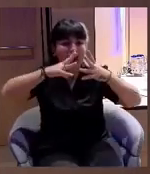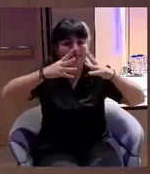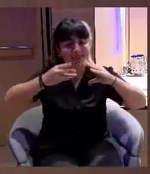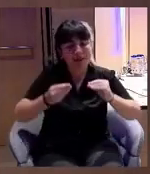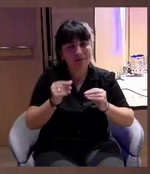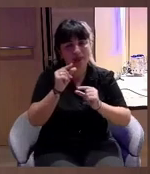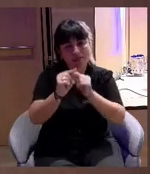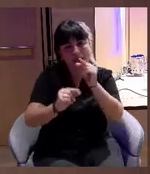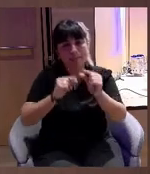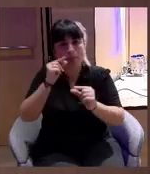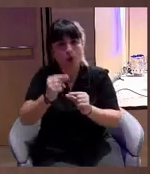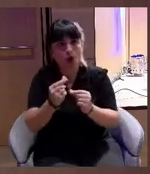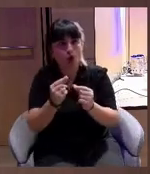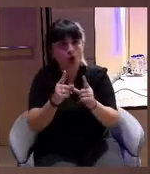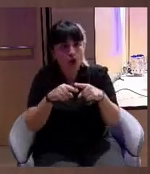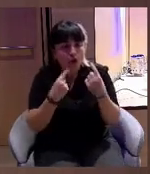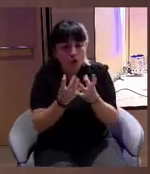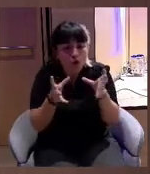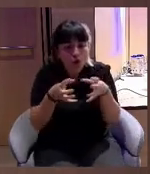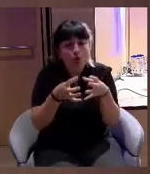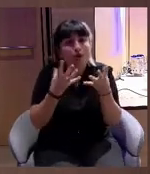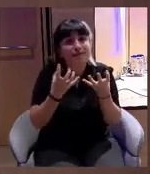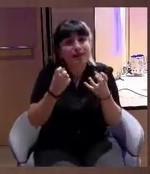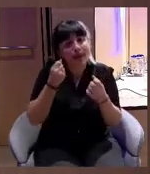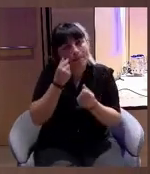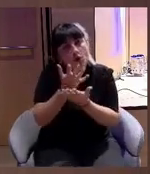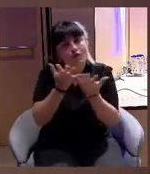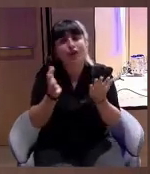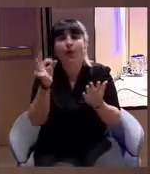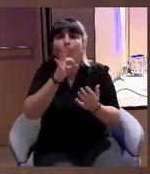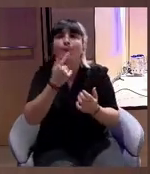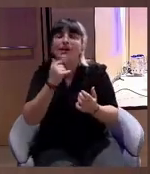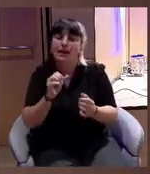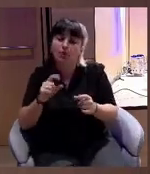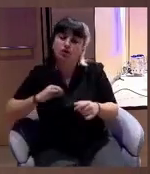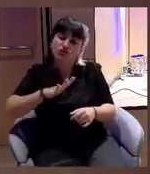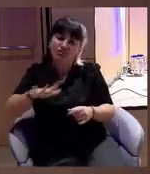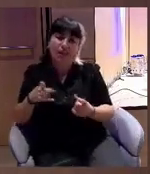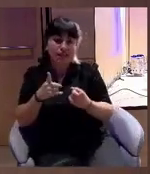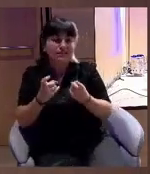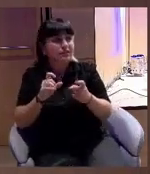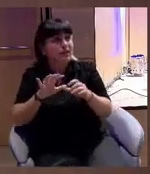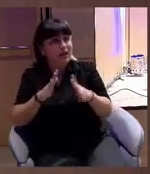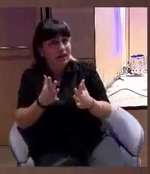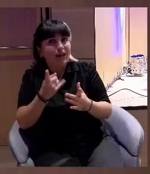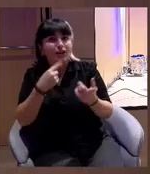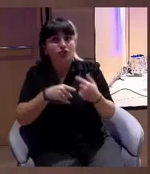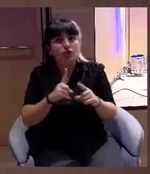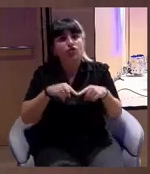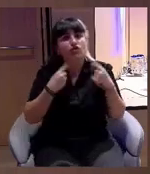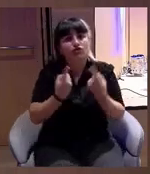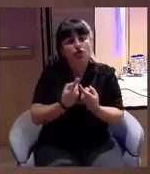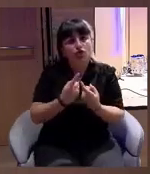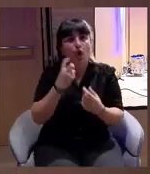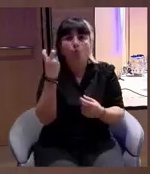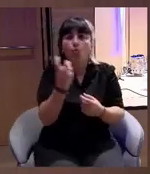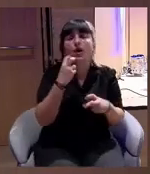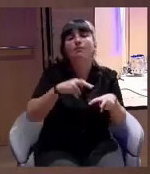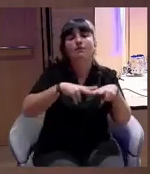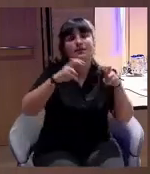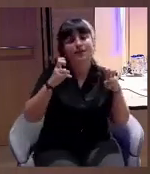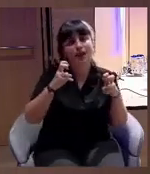Mostrar según lo que creíamos que la ciudadanía quería o necesitaba ver así que como que nos manejamos con cierta cintura